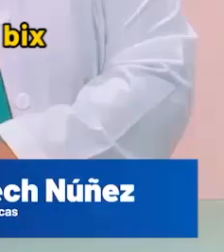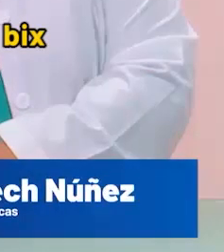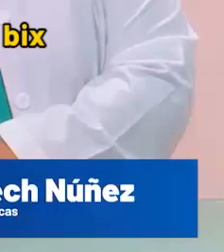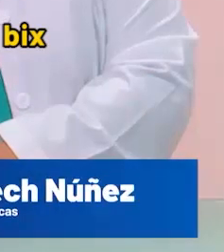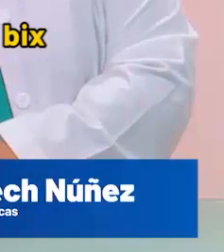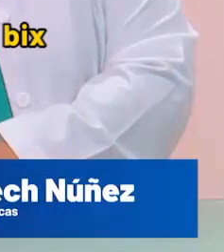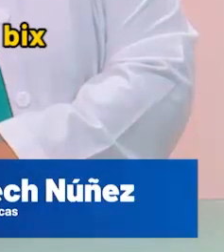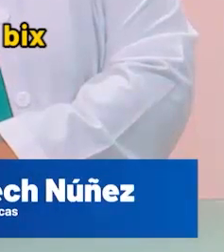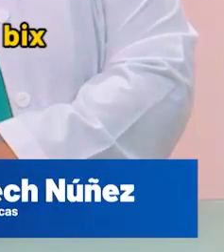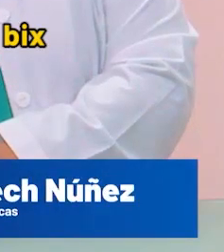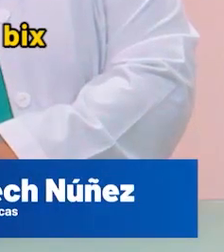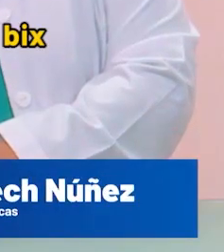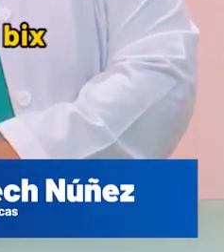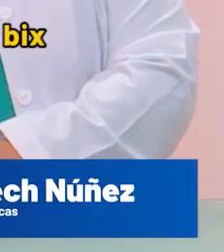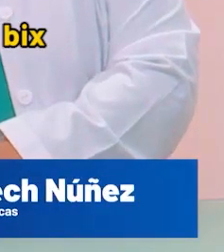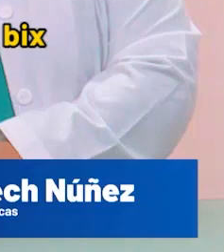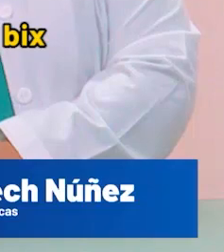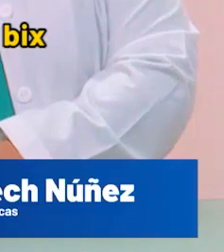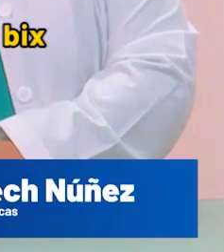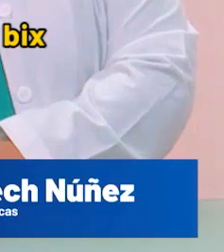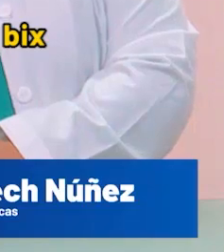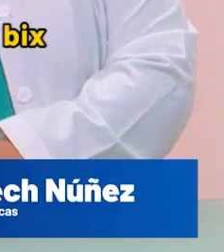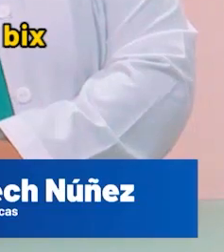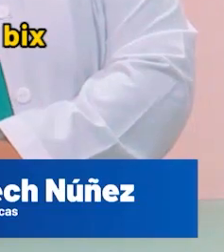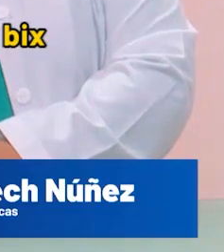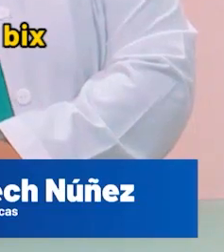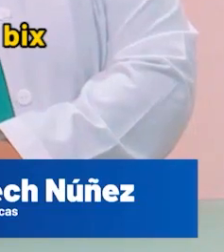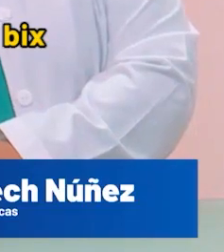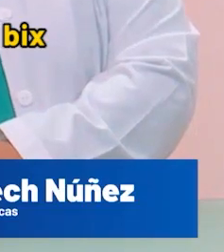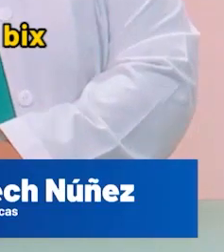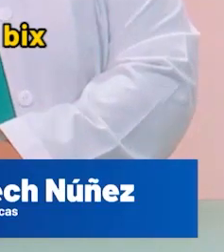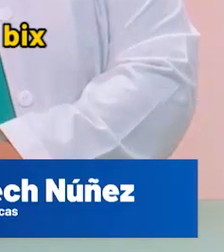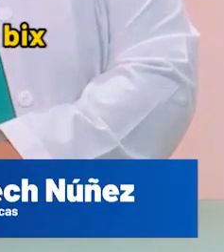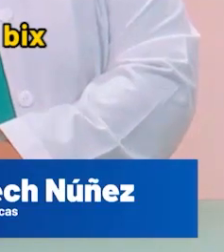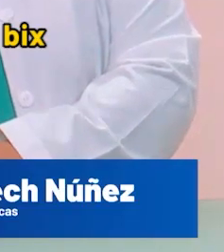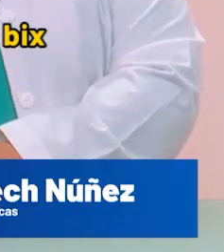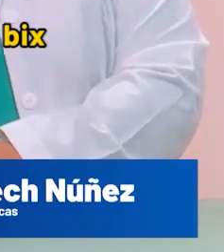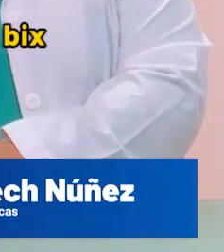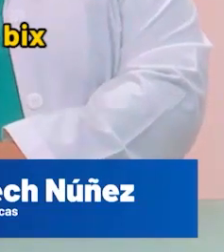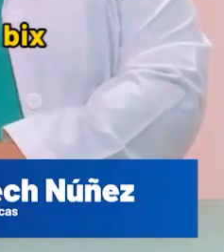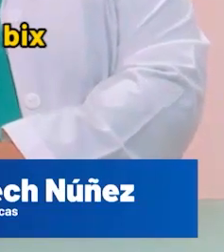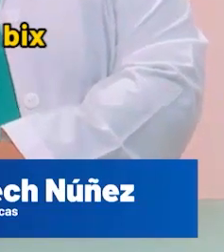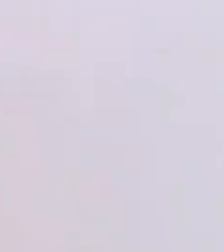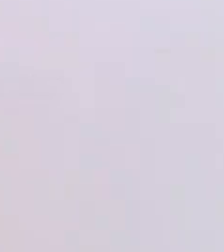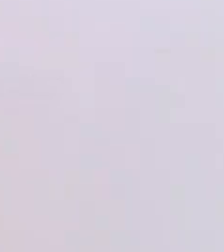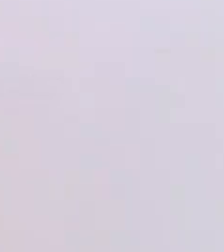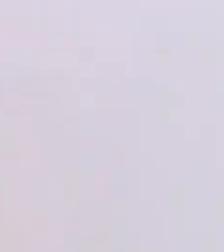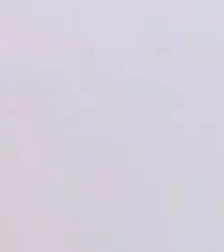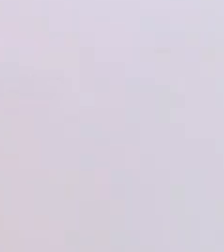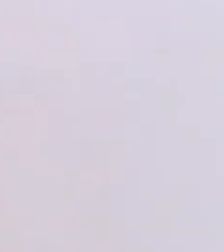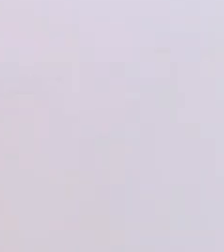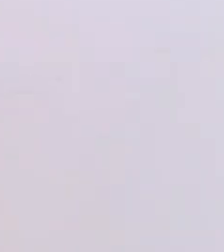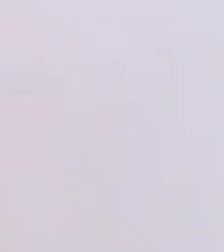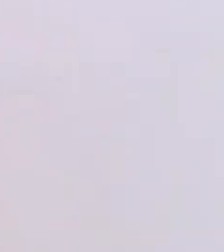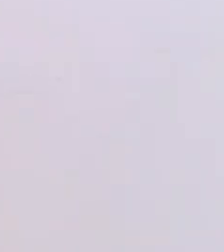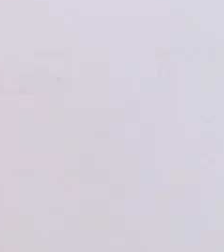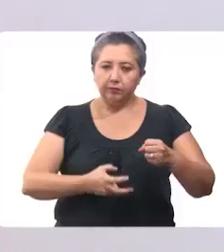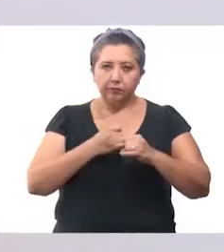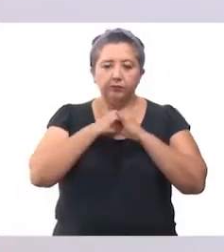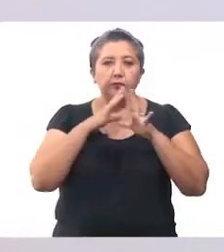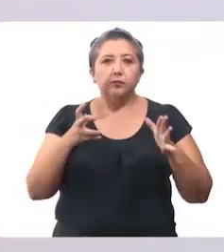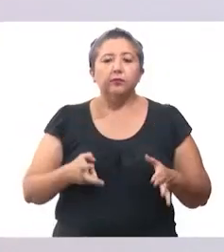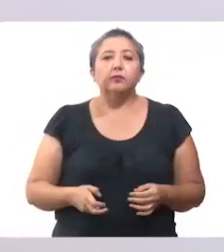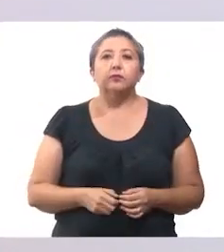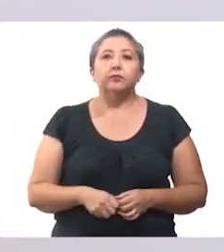Buenas tardes. En este momento daremos el reporte diario relacionado con el COVID-19. Doctora Anaí, por favor. Gracias, doctor. Buenas tardes. Este